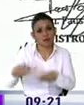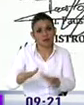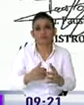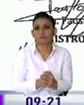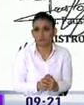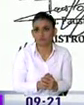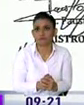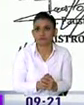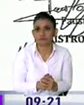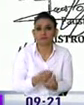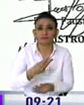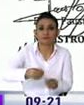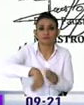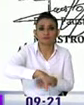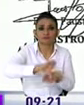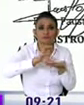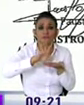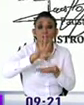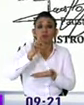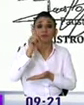recuperando así el monto de